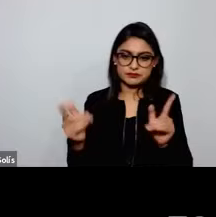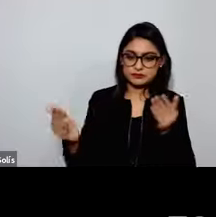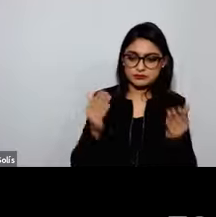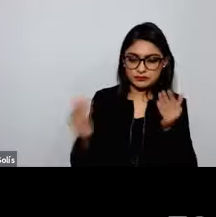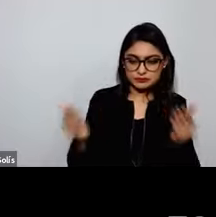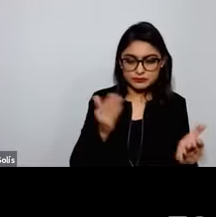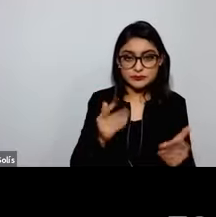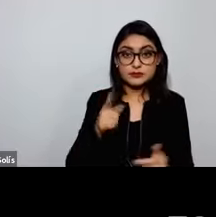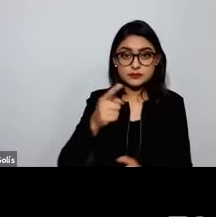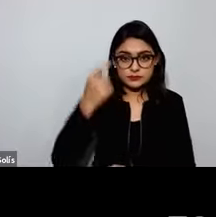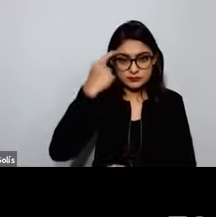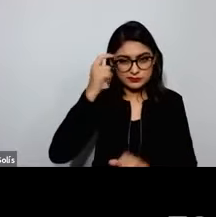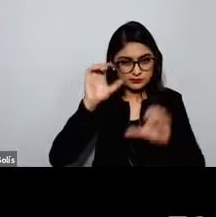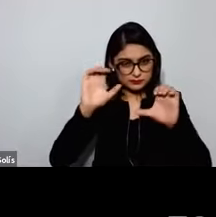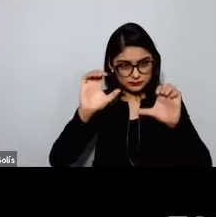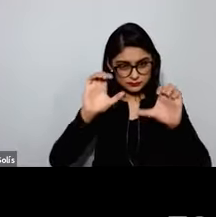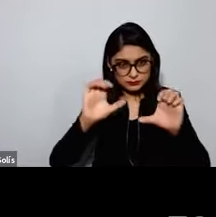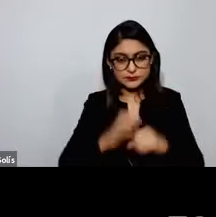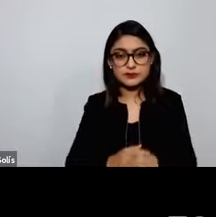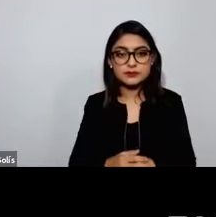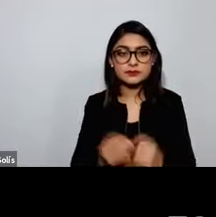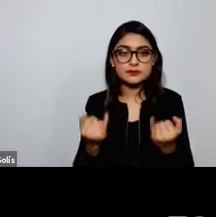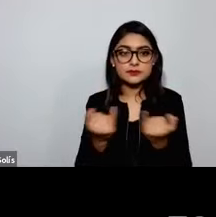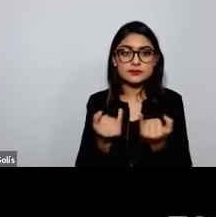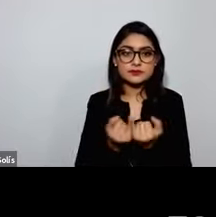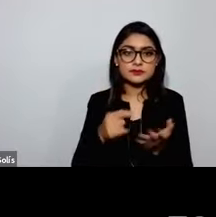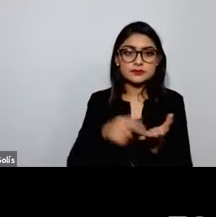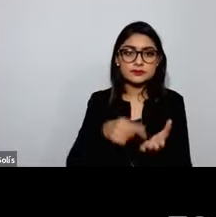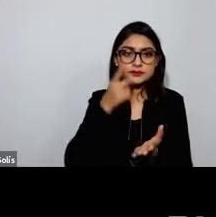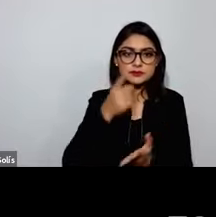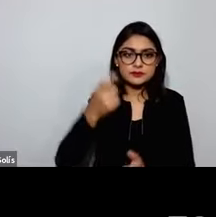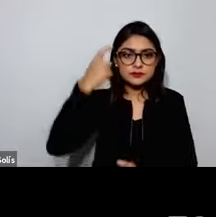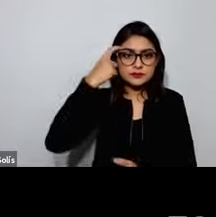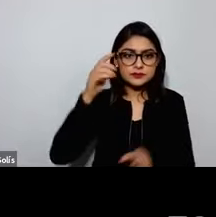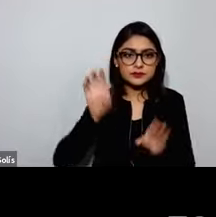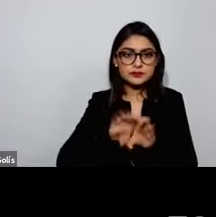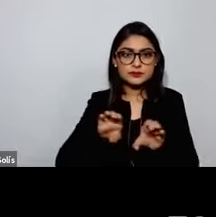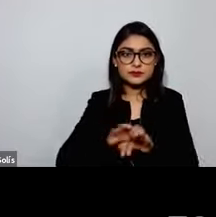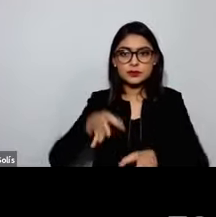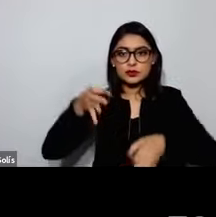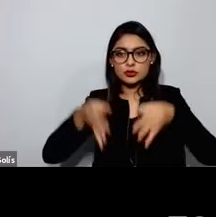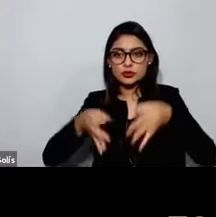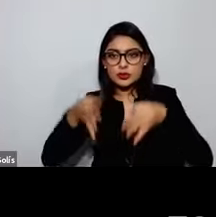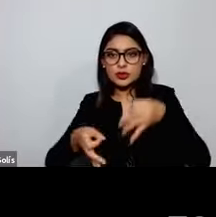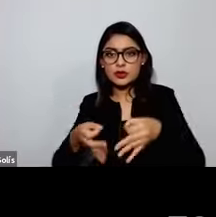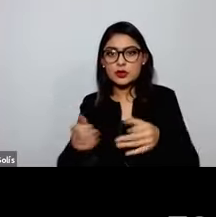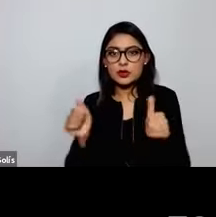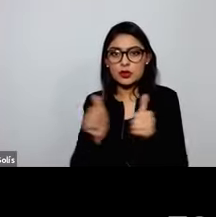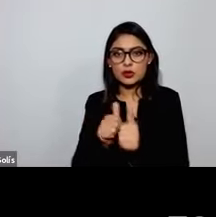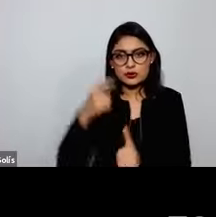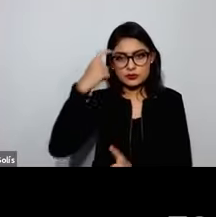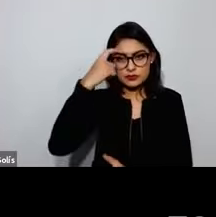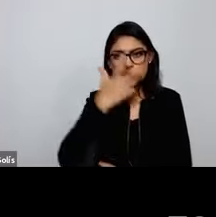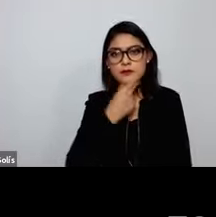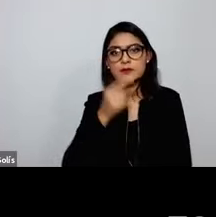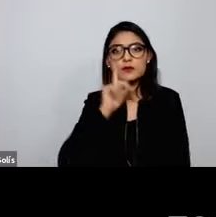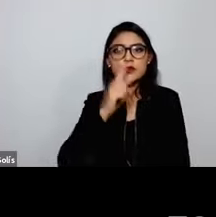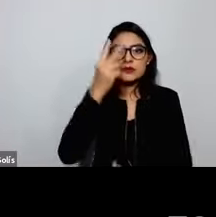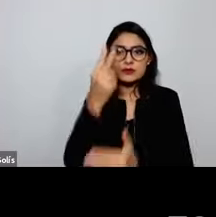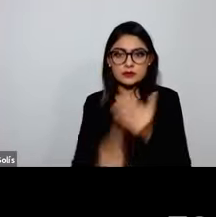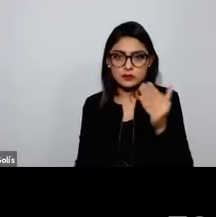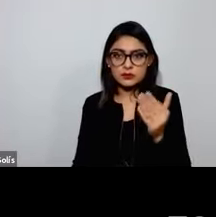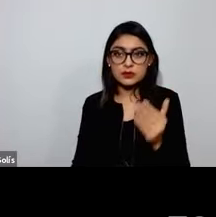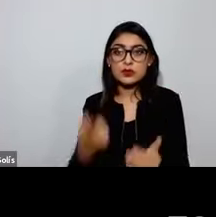adelantar algunos elementos de la obligación de juzgar con perspectiva de género. Nos dice que es un método que nos permite